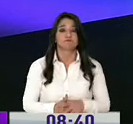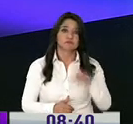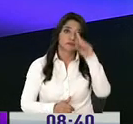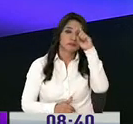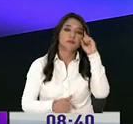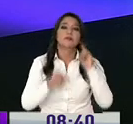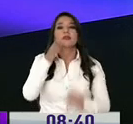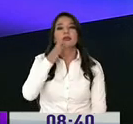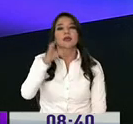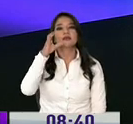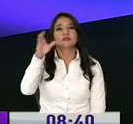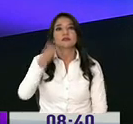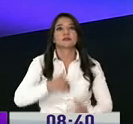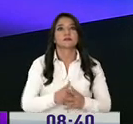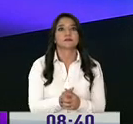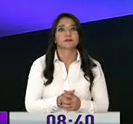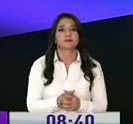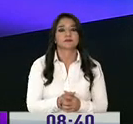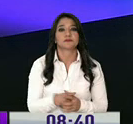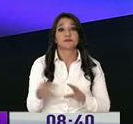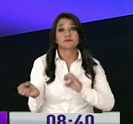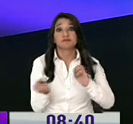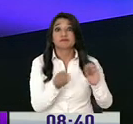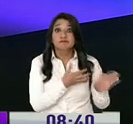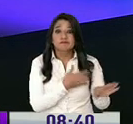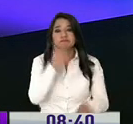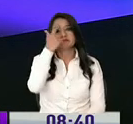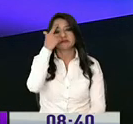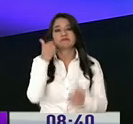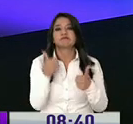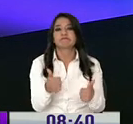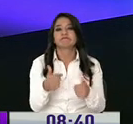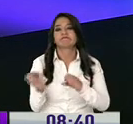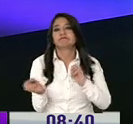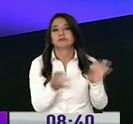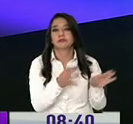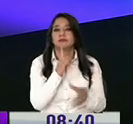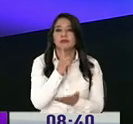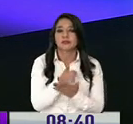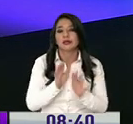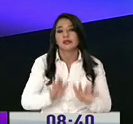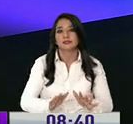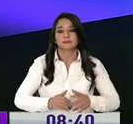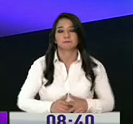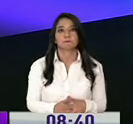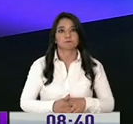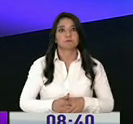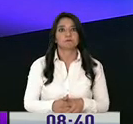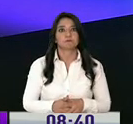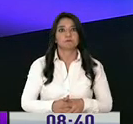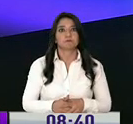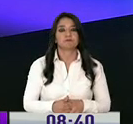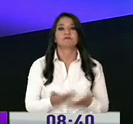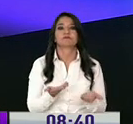una canción, ¿no? Si me vas a abandonar, piénsalo, una cosita así. Así que mi Ali,